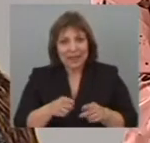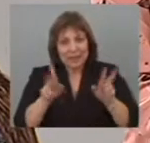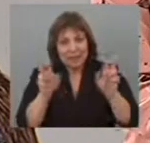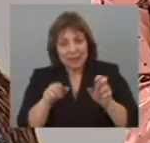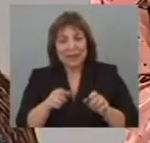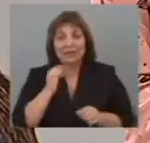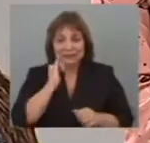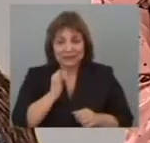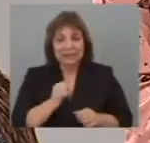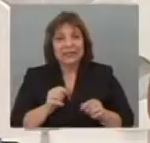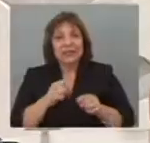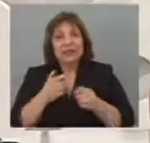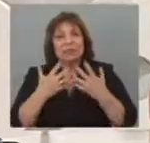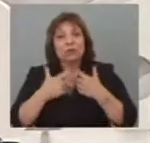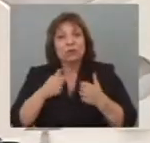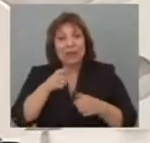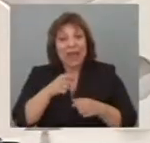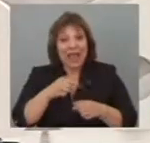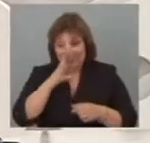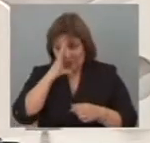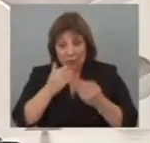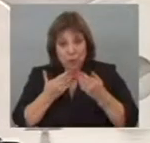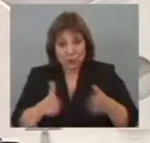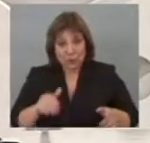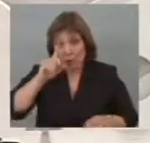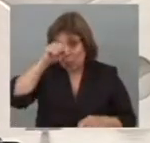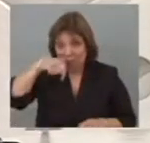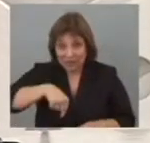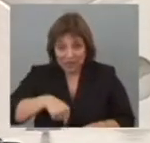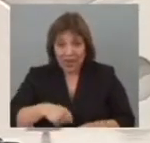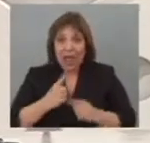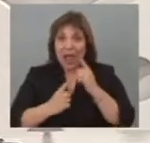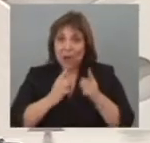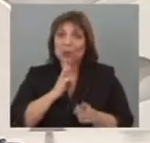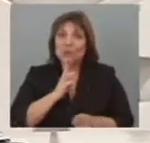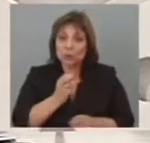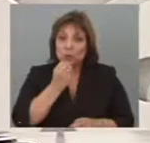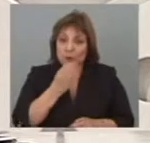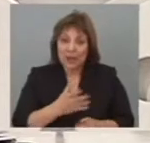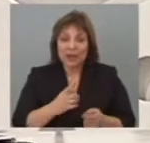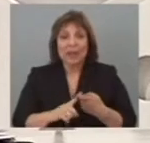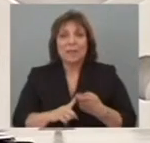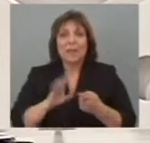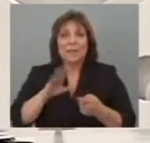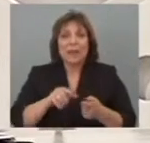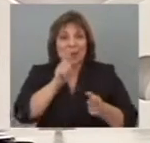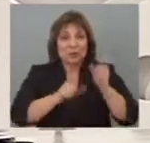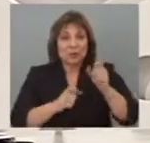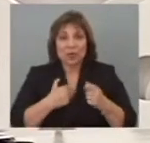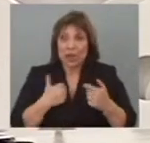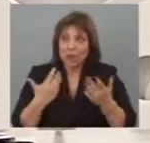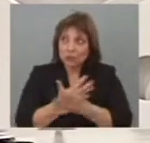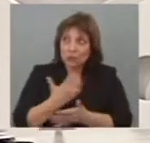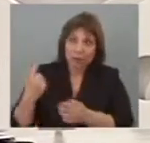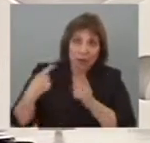Sí, es un sistema que funciona de febrero, que está funcionando en Montevideo, que ya ha dado algunos resultados, especialmente para las víctimas. También,